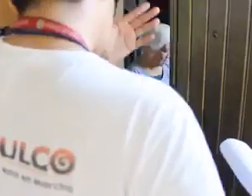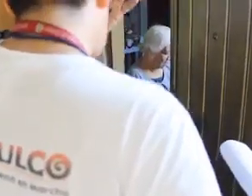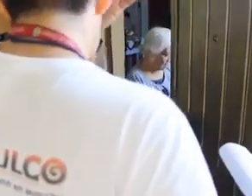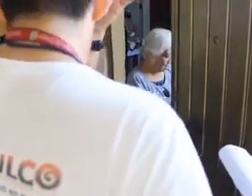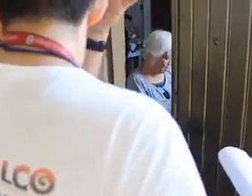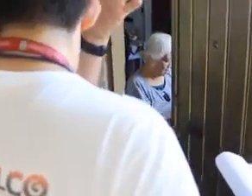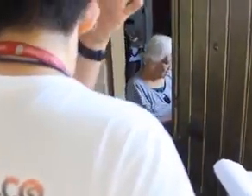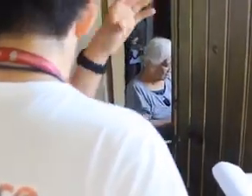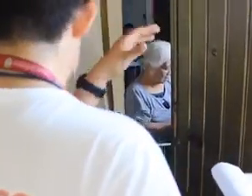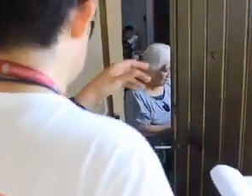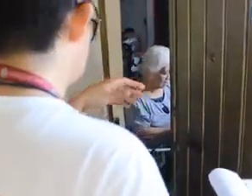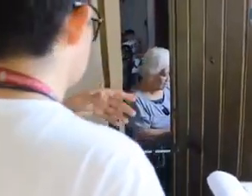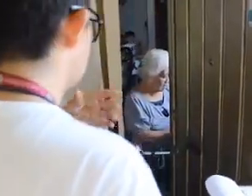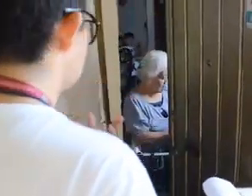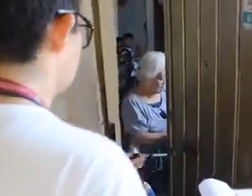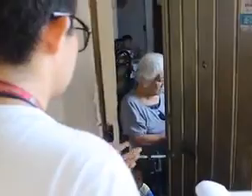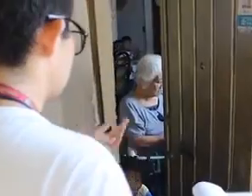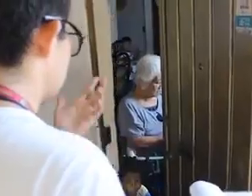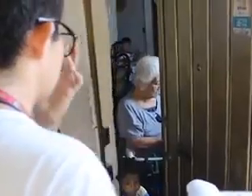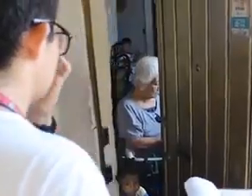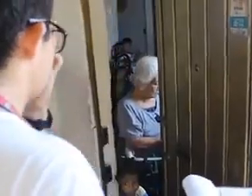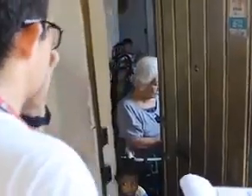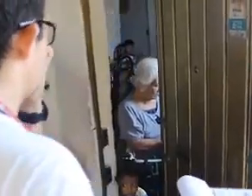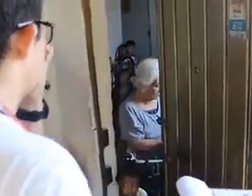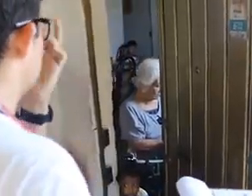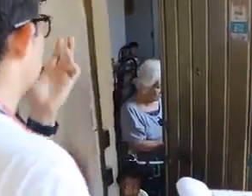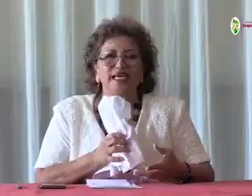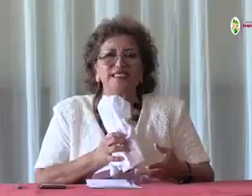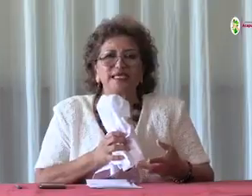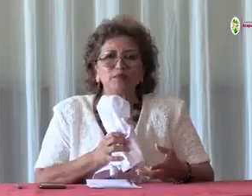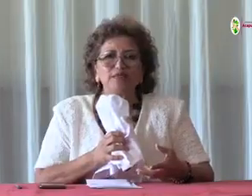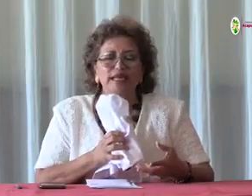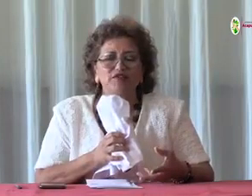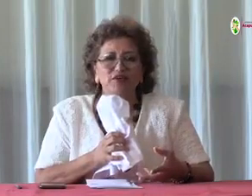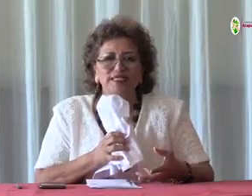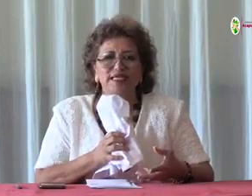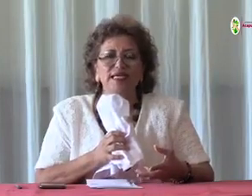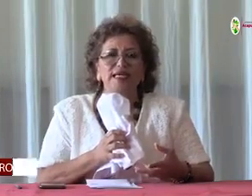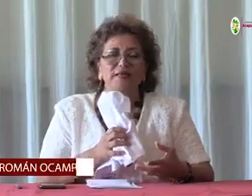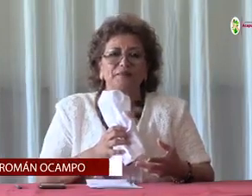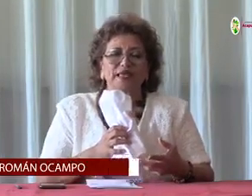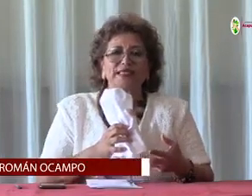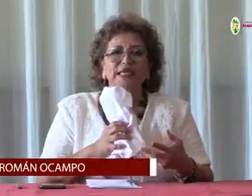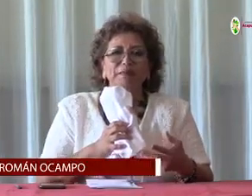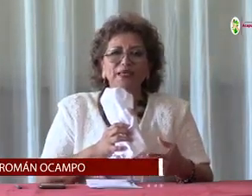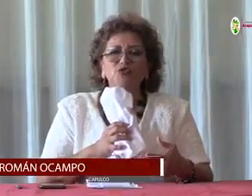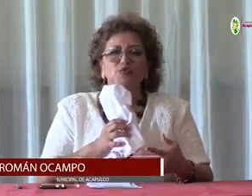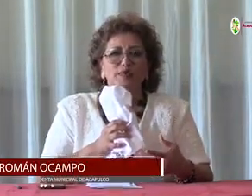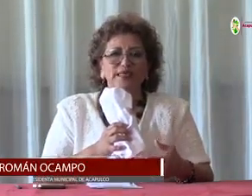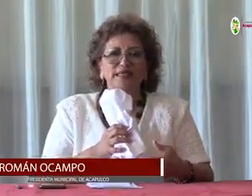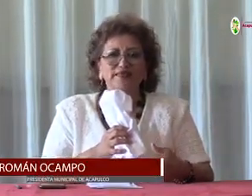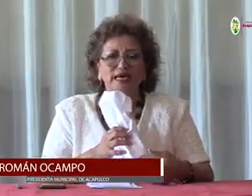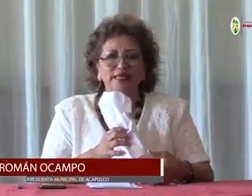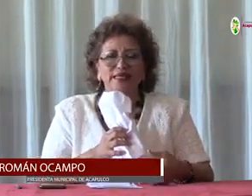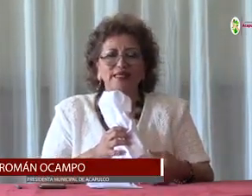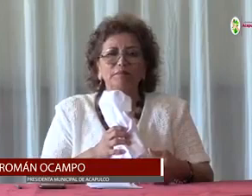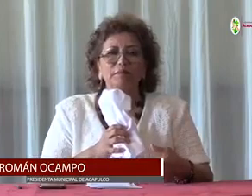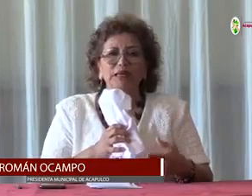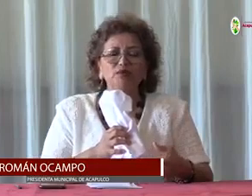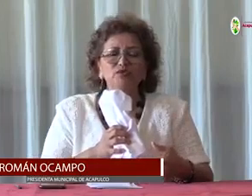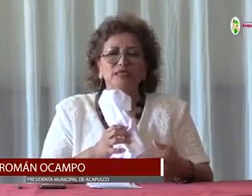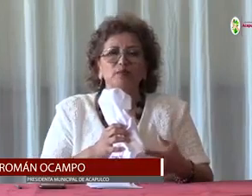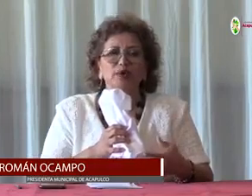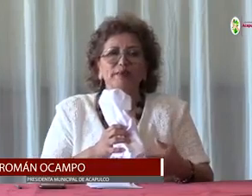que encabeza la licenciada Adela Romano Campo te invita a quedarte en casa. Estamos en la fase que entre menos movilidad